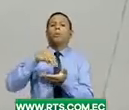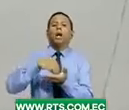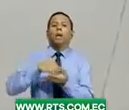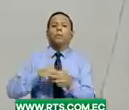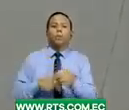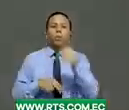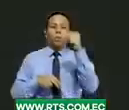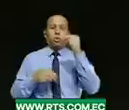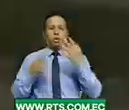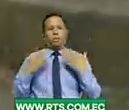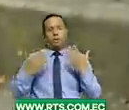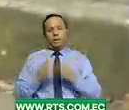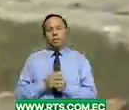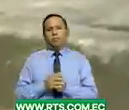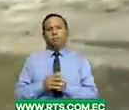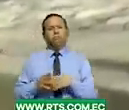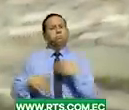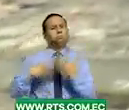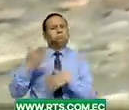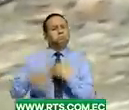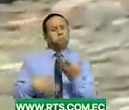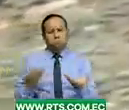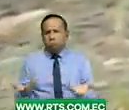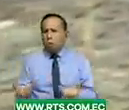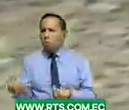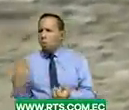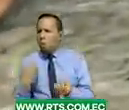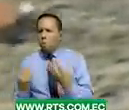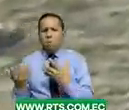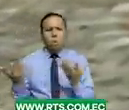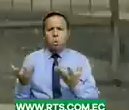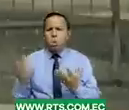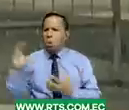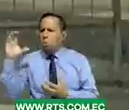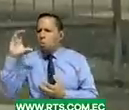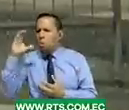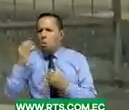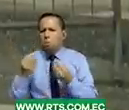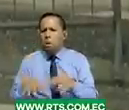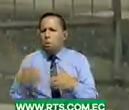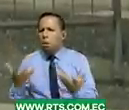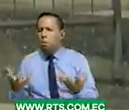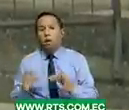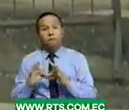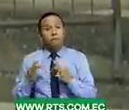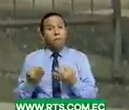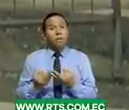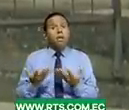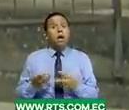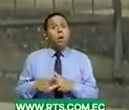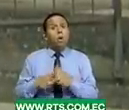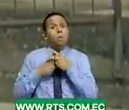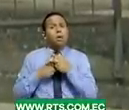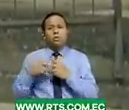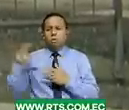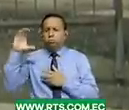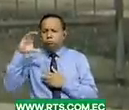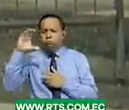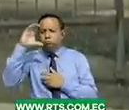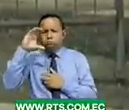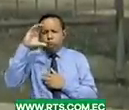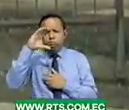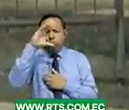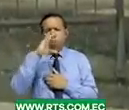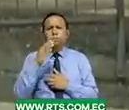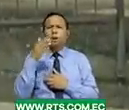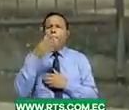de Guayaquil. Desde ese momento no se supo más de su paradero. Sus familiares iniciaron una búsqueda incansable,